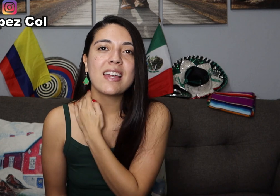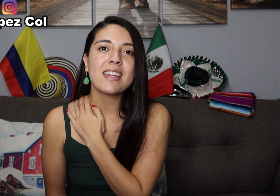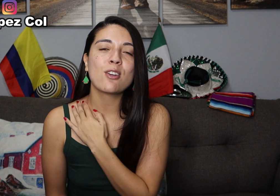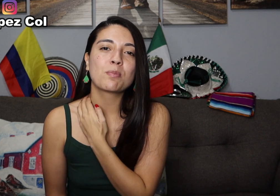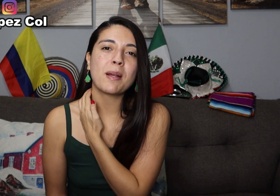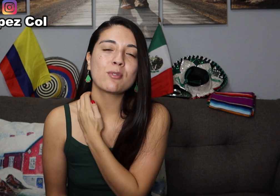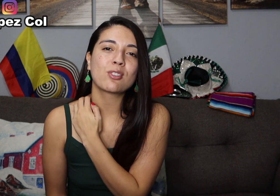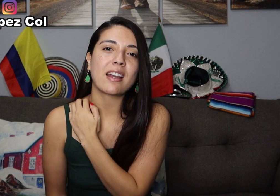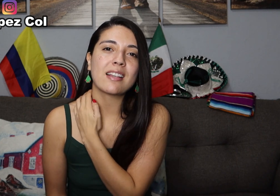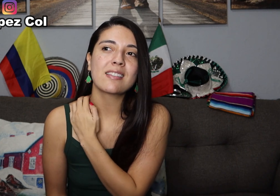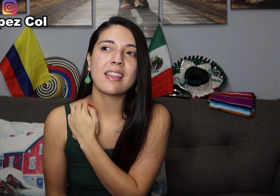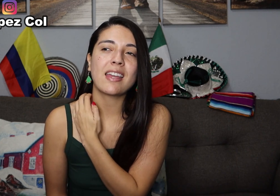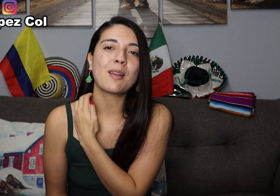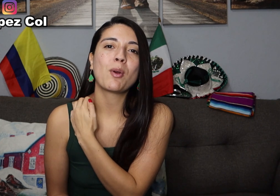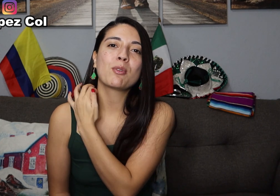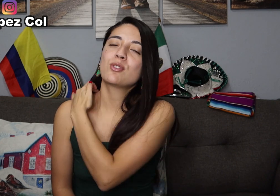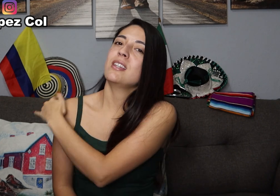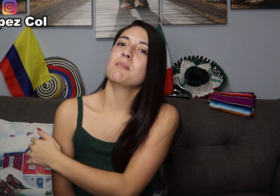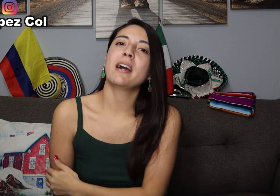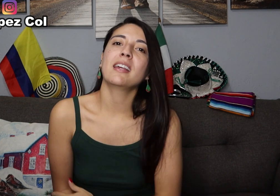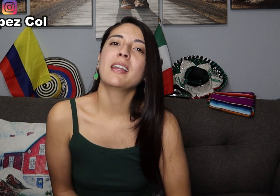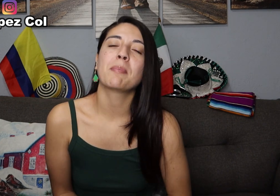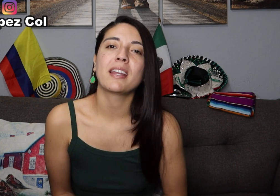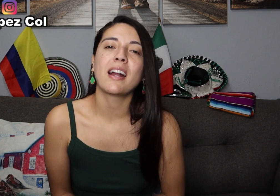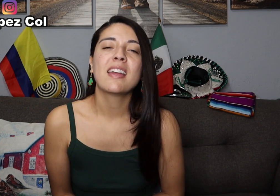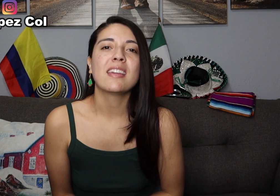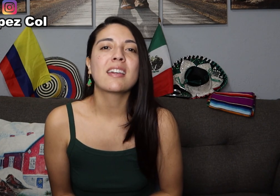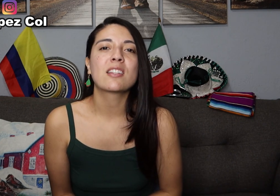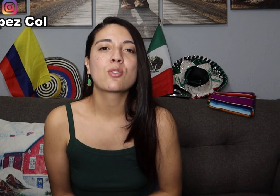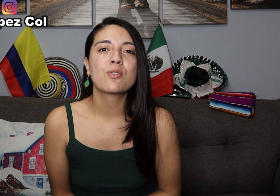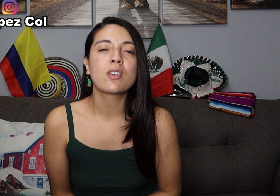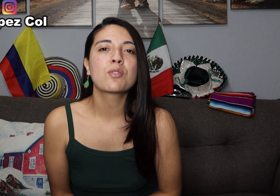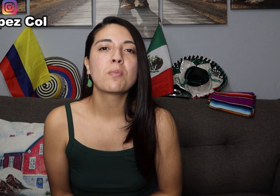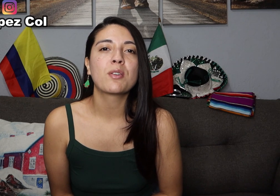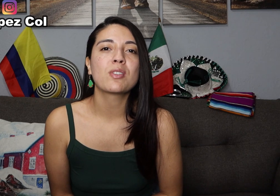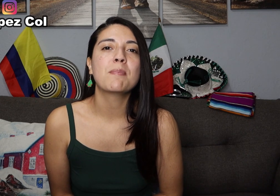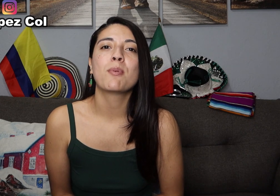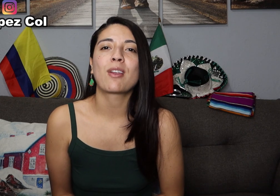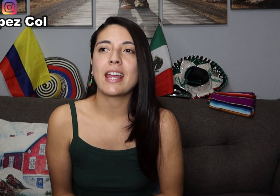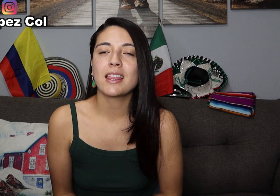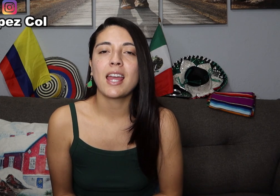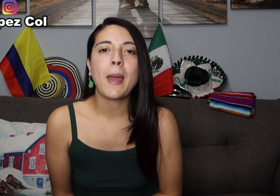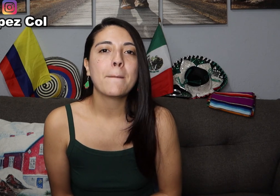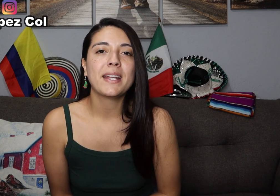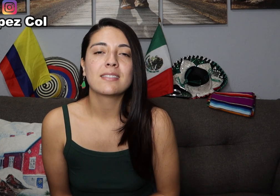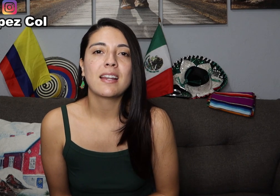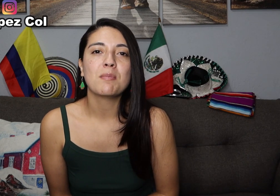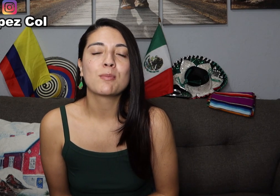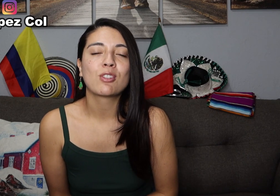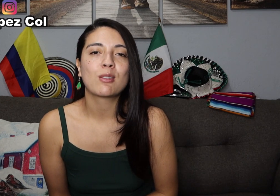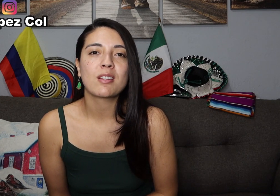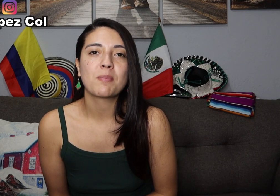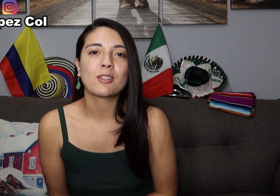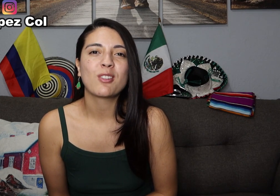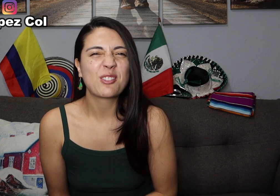razón, y dos, para mostrarles de que el pueblo sí vale la pena y de que son seres humanos y por ende merecen el